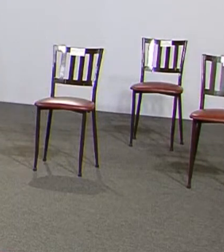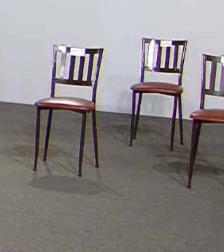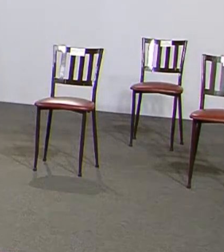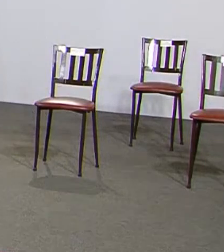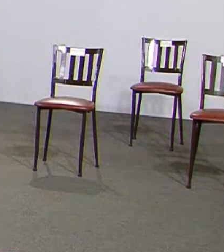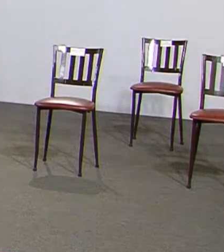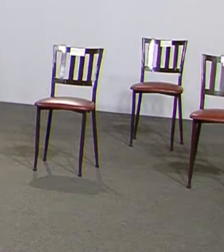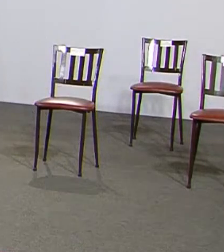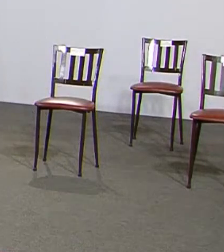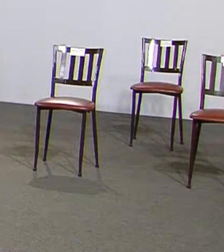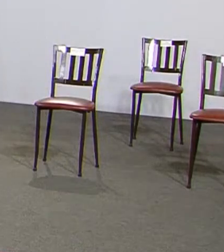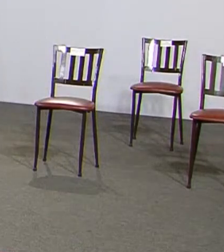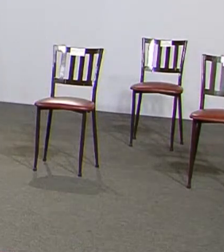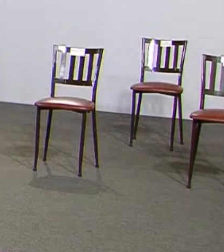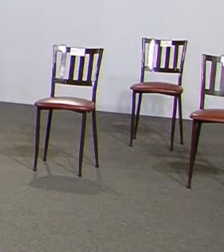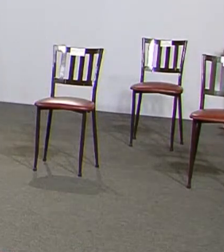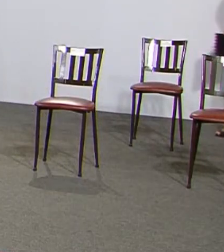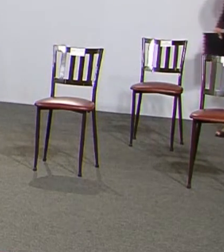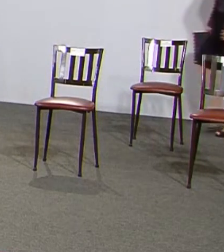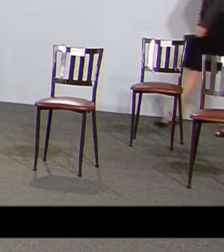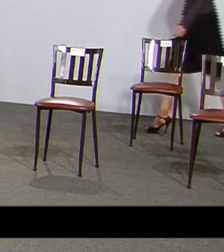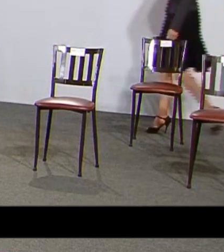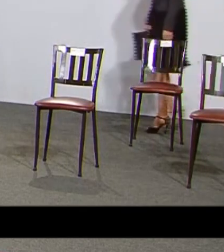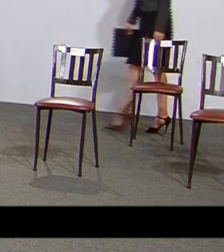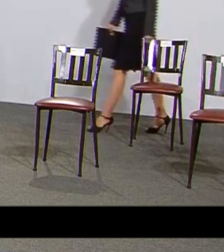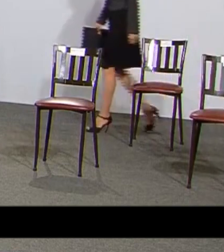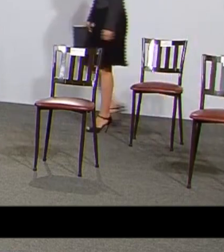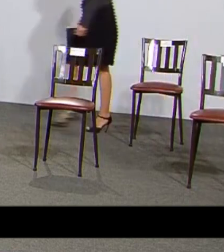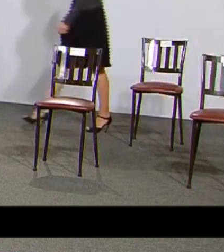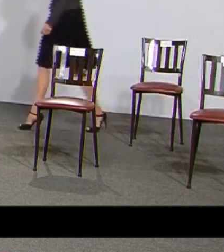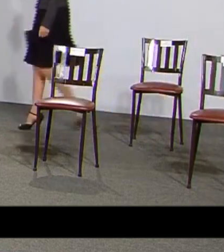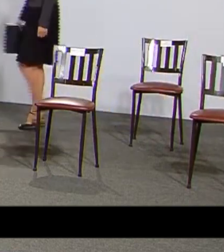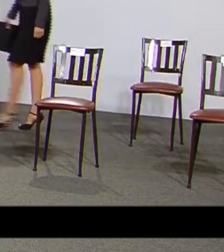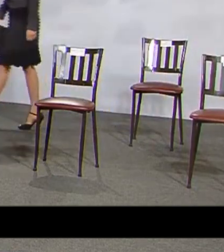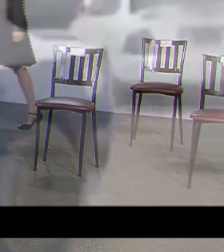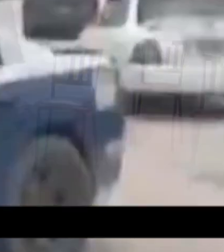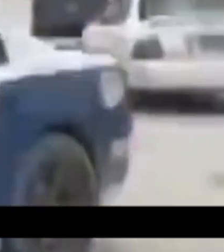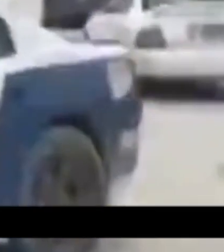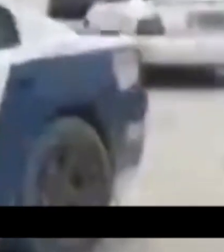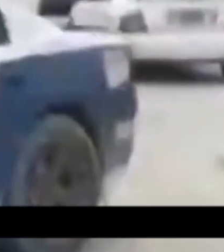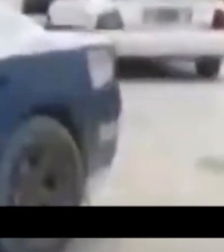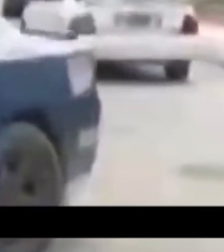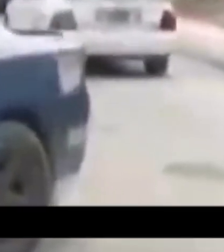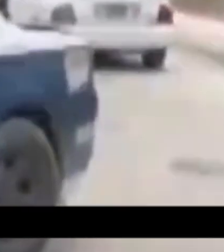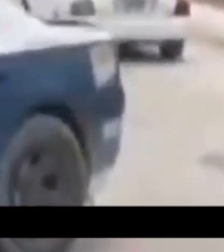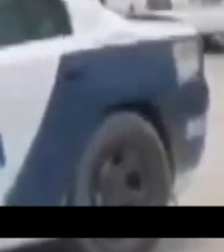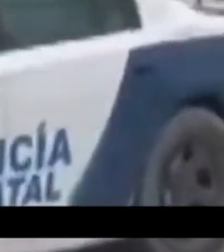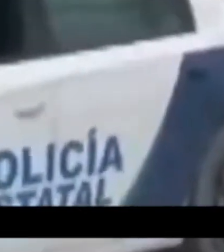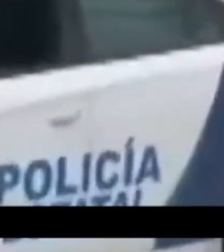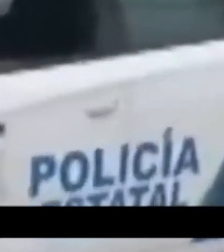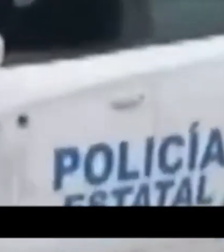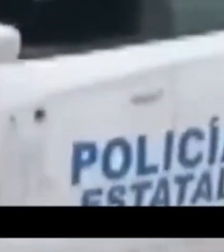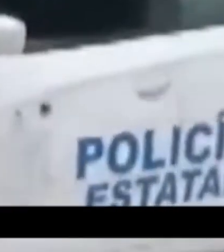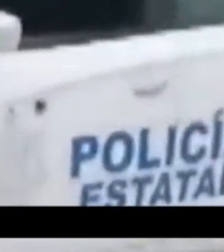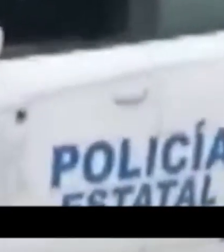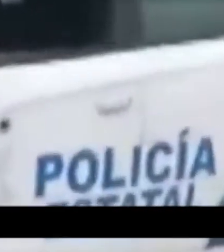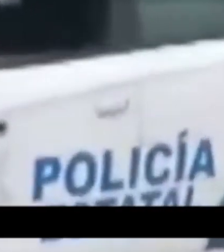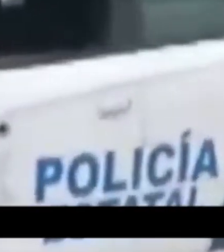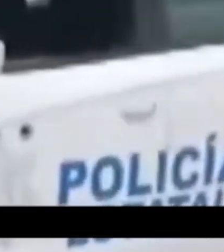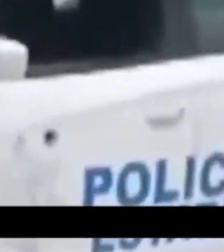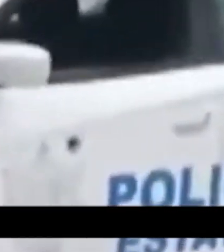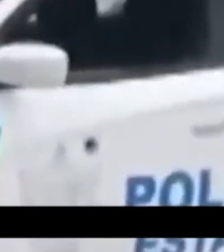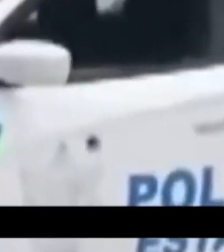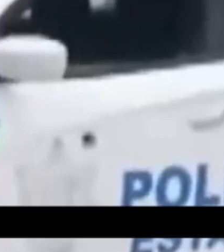el presidente andrés manuel lópez obrador envió sus condolencias a los familiares de las víctimas de los ataques registrados el sábado pasado en